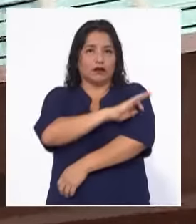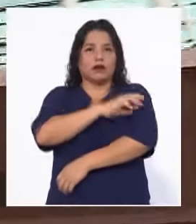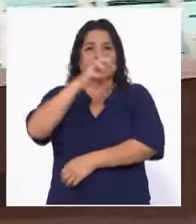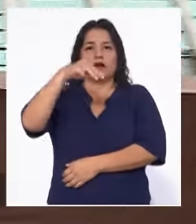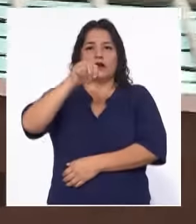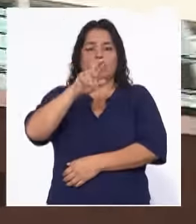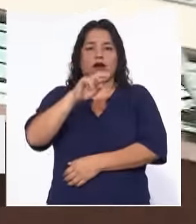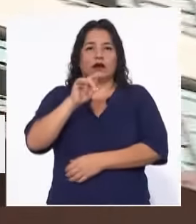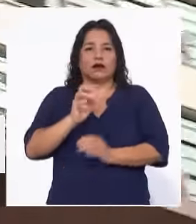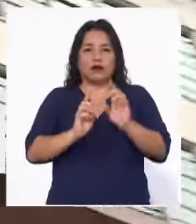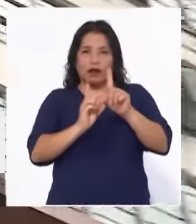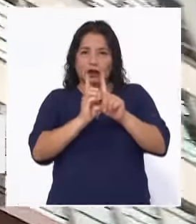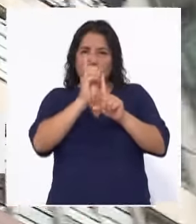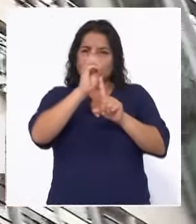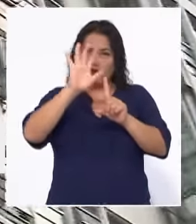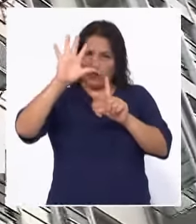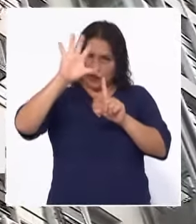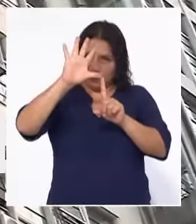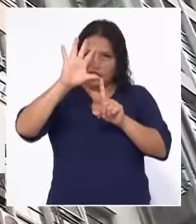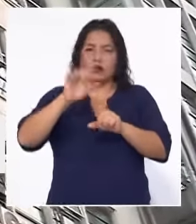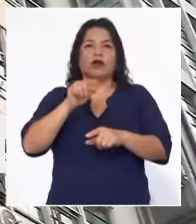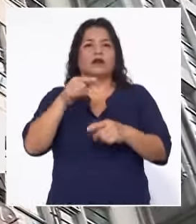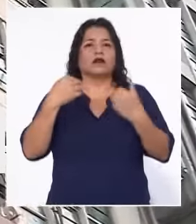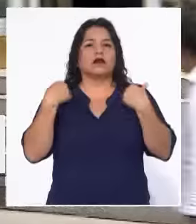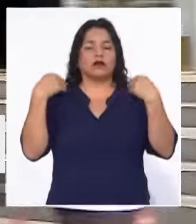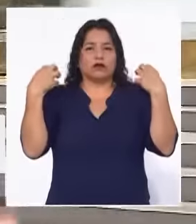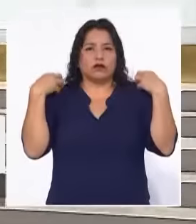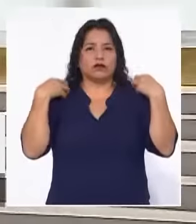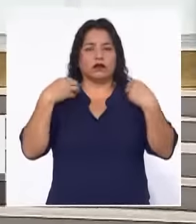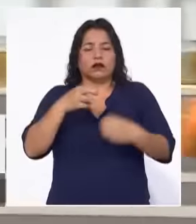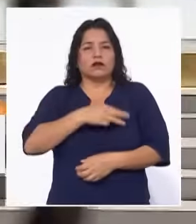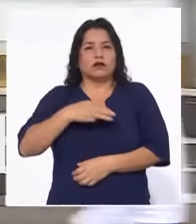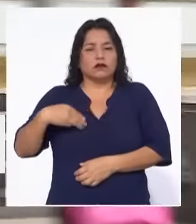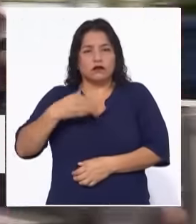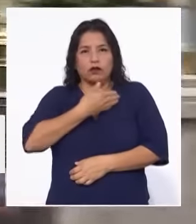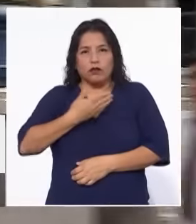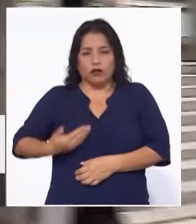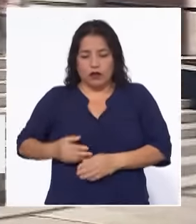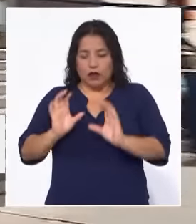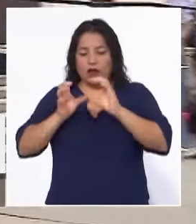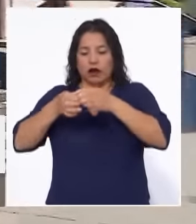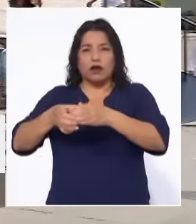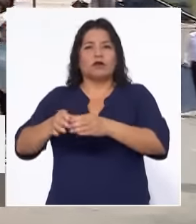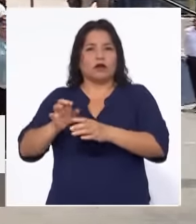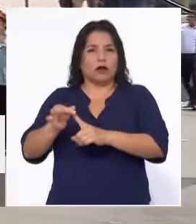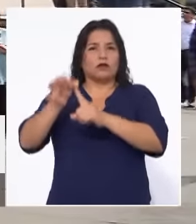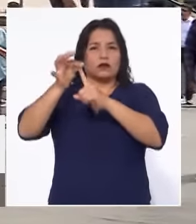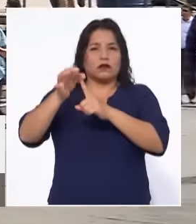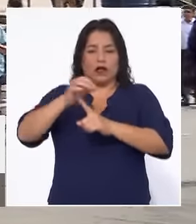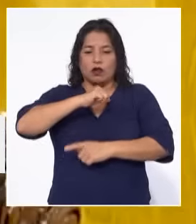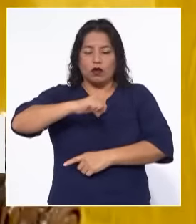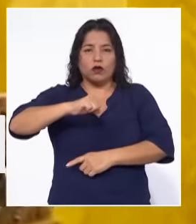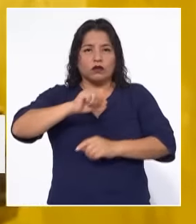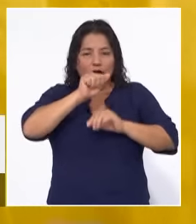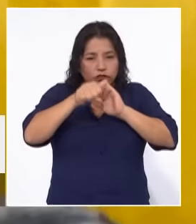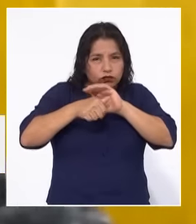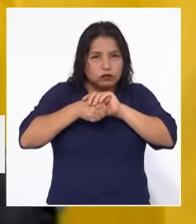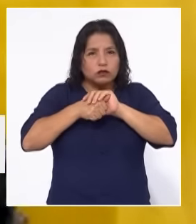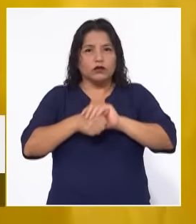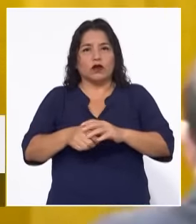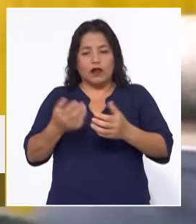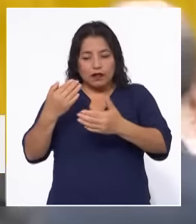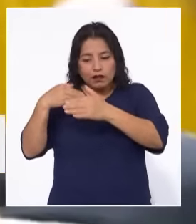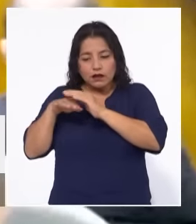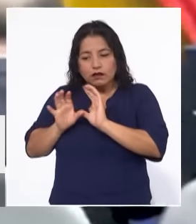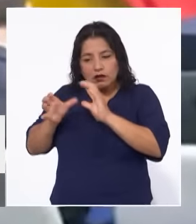quinto piso de este edificio del Ministerio Público tiene sus oficinas el equipo especial contra la corrupción en el poder. Al interior del grupo de